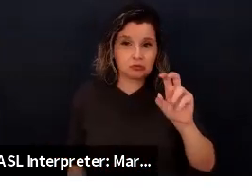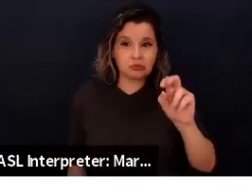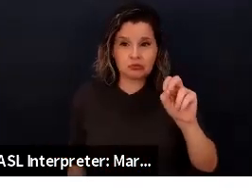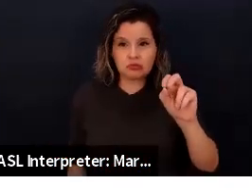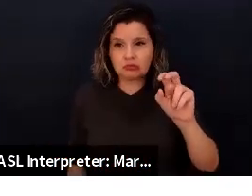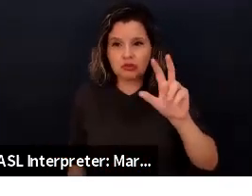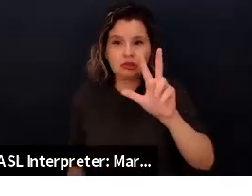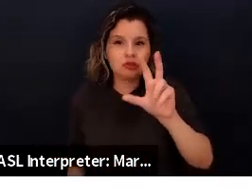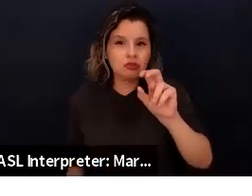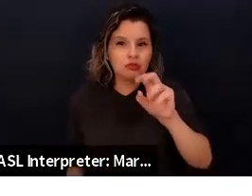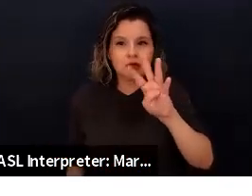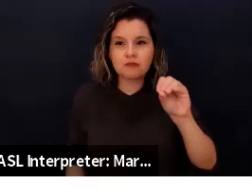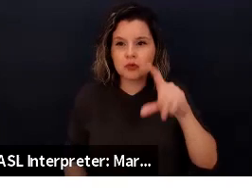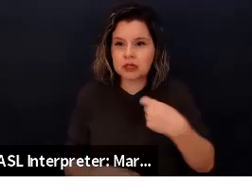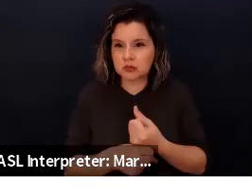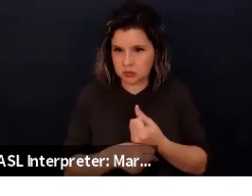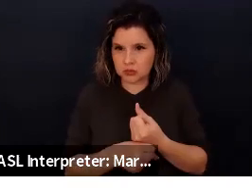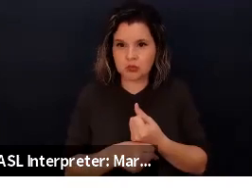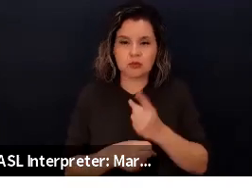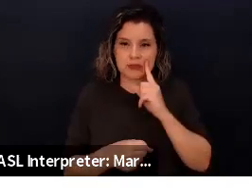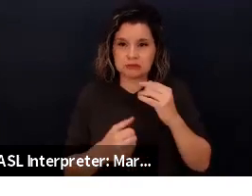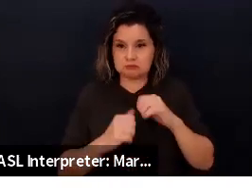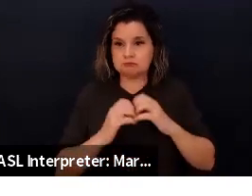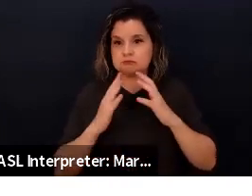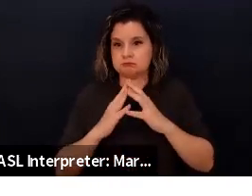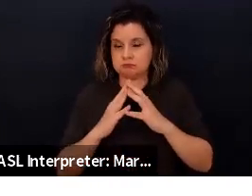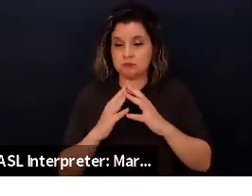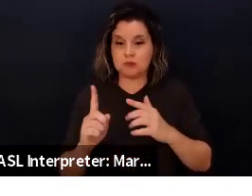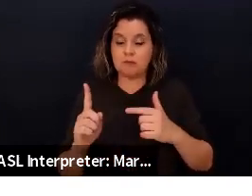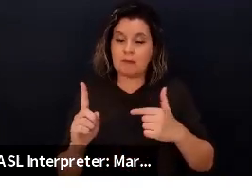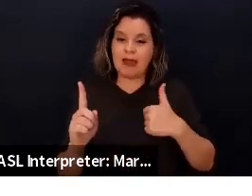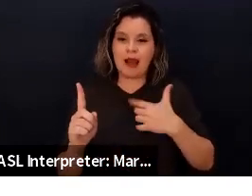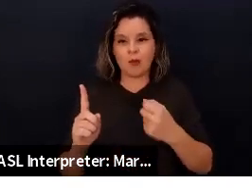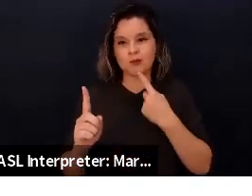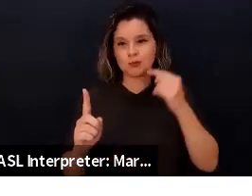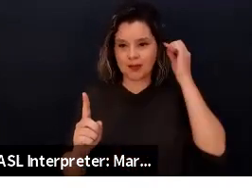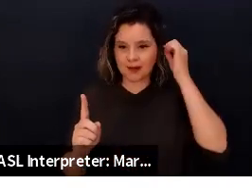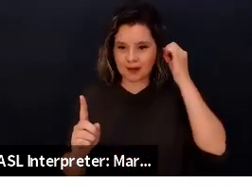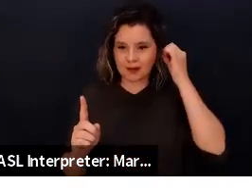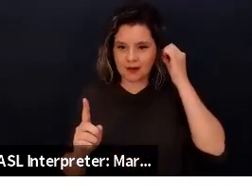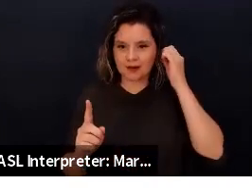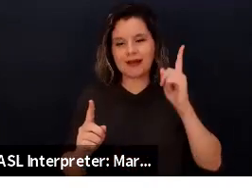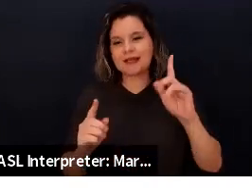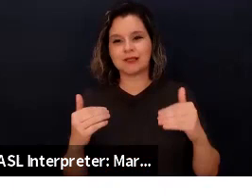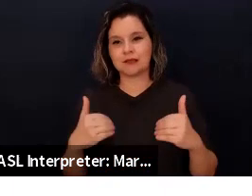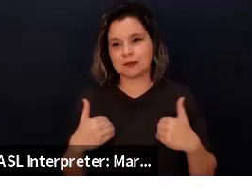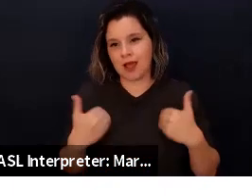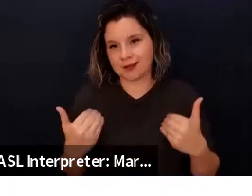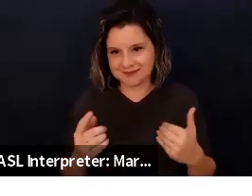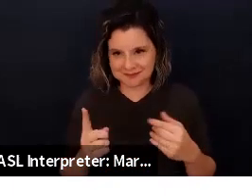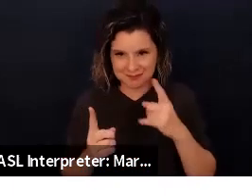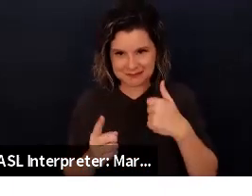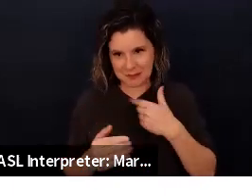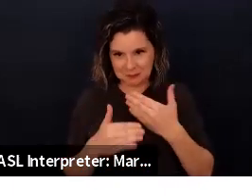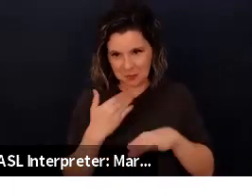entre 30 y 40 años que existe. Y a mí me gusta decir que eso es algo muy joven, porque yo también nací en